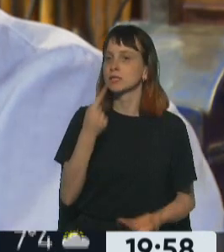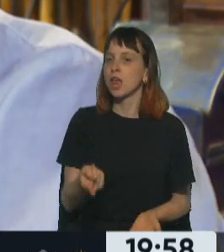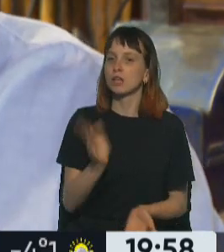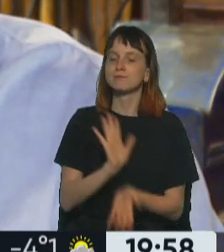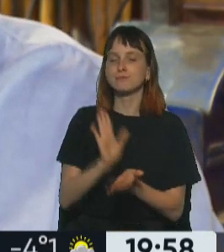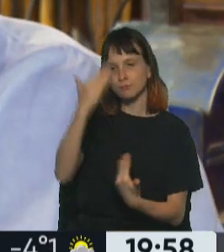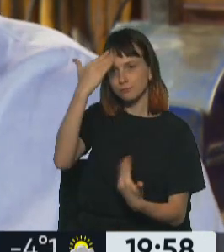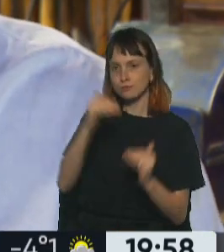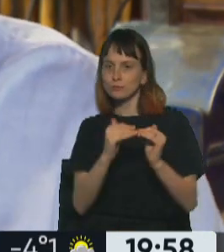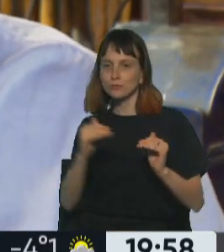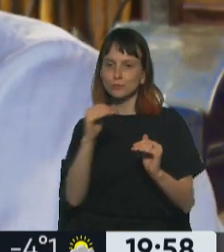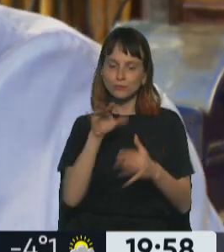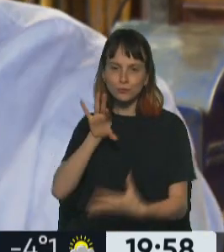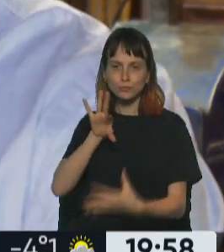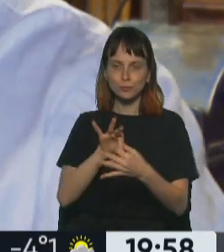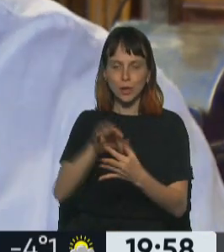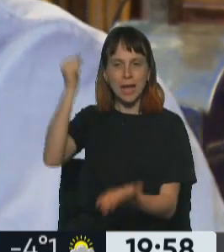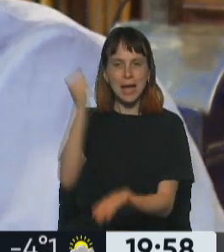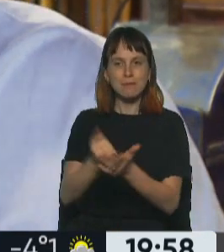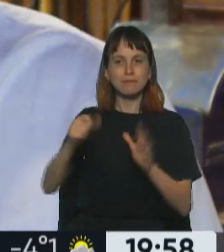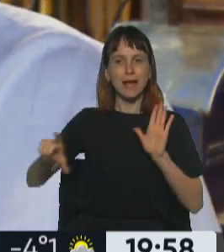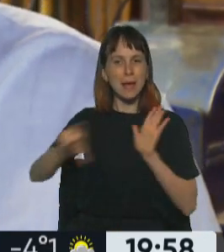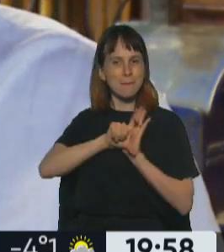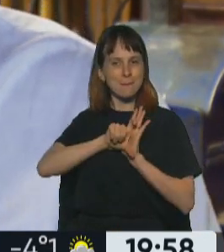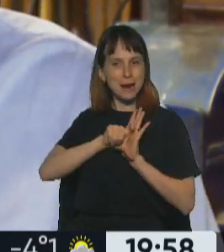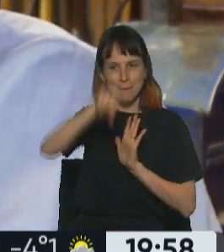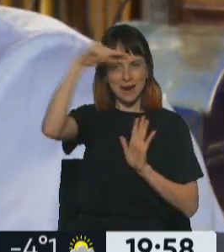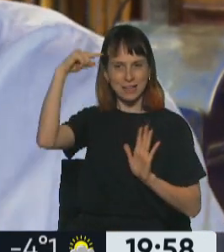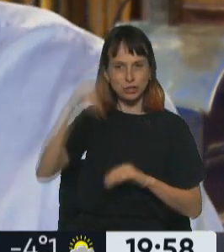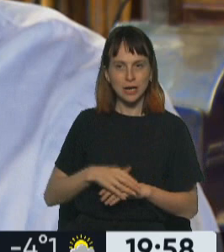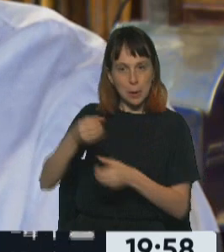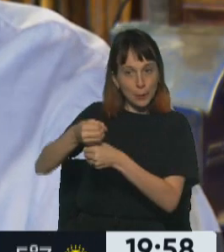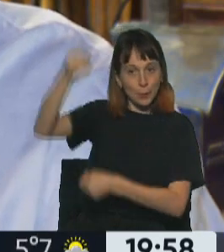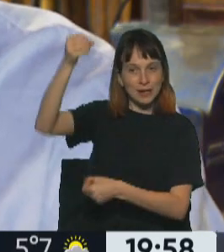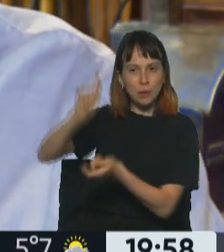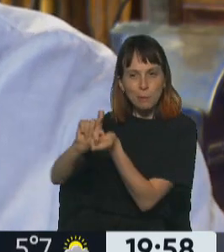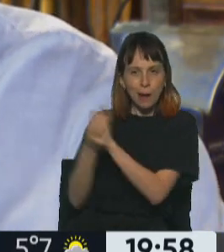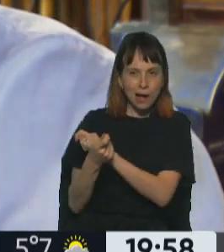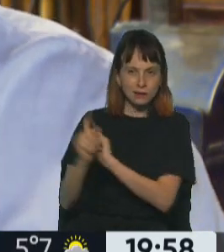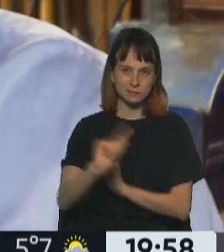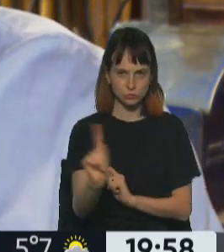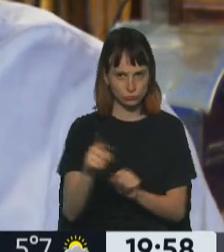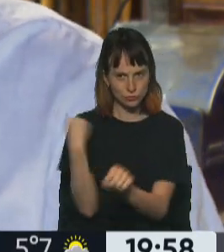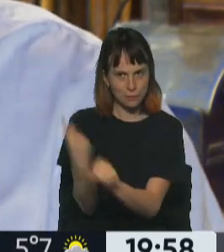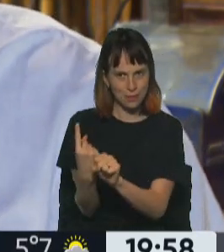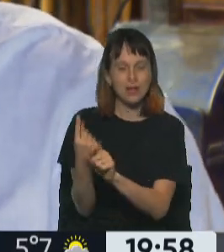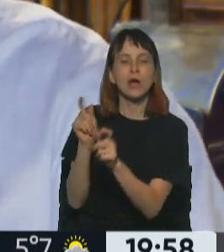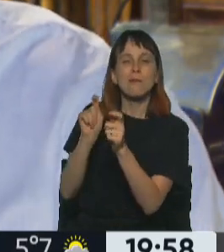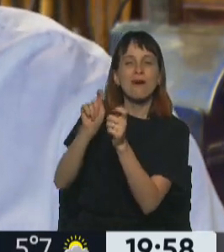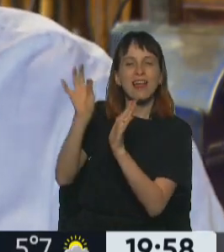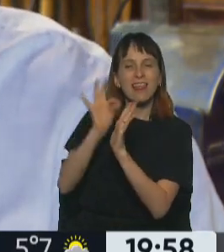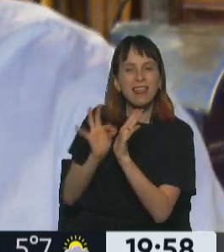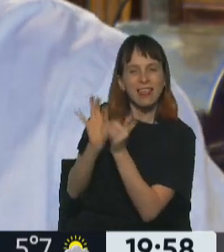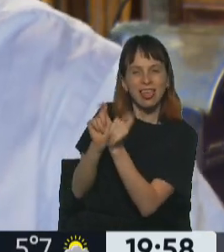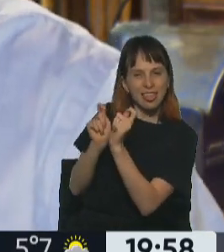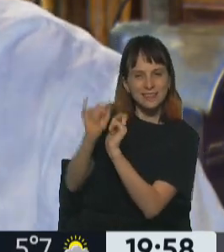emblema nacional. Así que el bastón no se puede modificar. Se puede hacer pequeños detalles y cosas. Lo que sí cambia